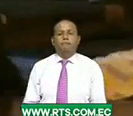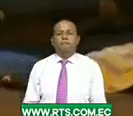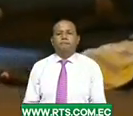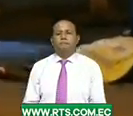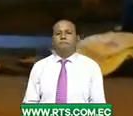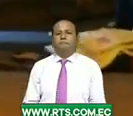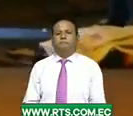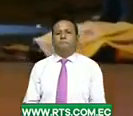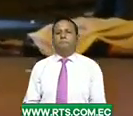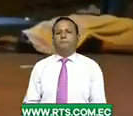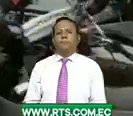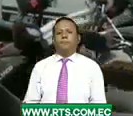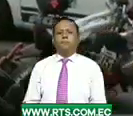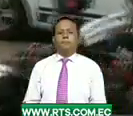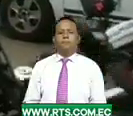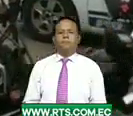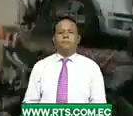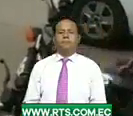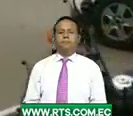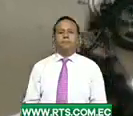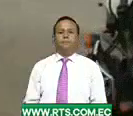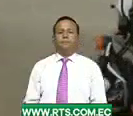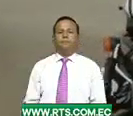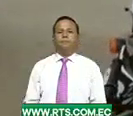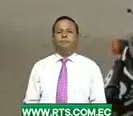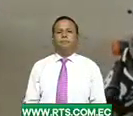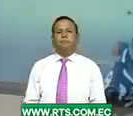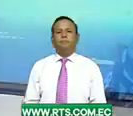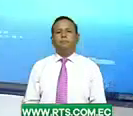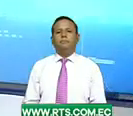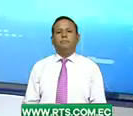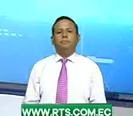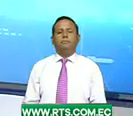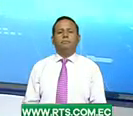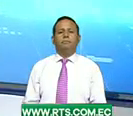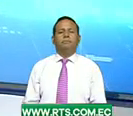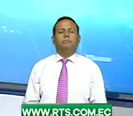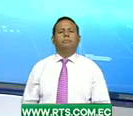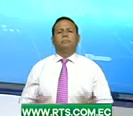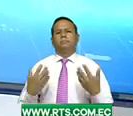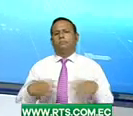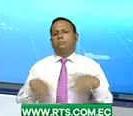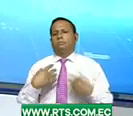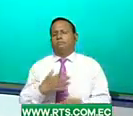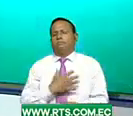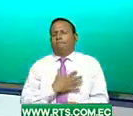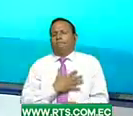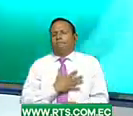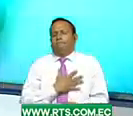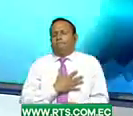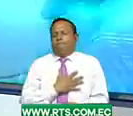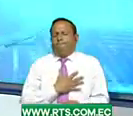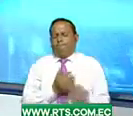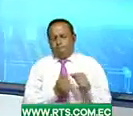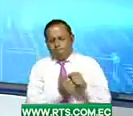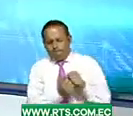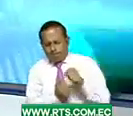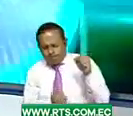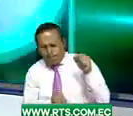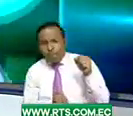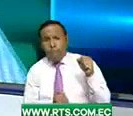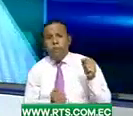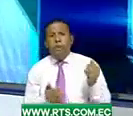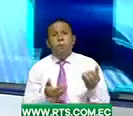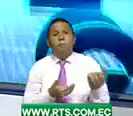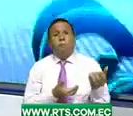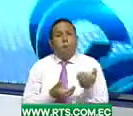de Santa Elena, informó Darwin Villao. En un trágico suceso hallan el cadáver de un recién